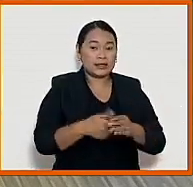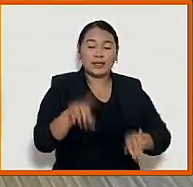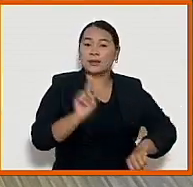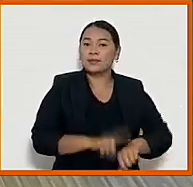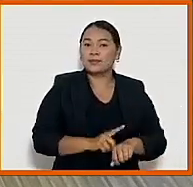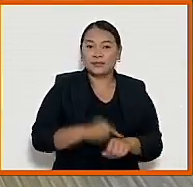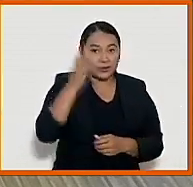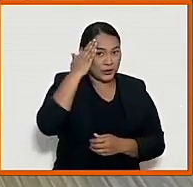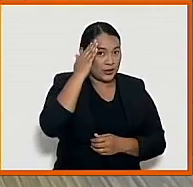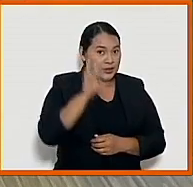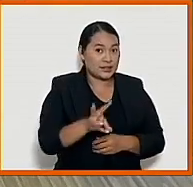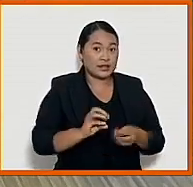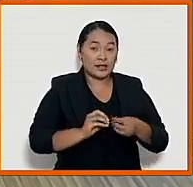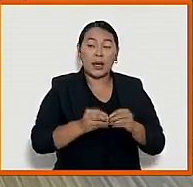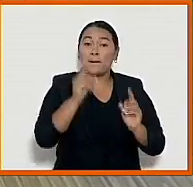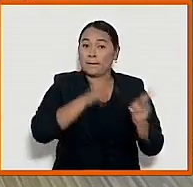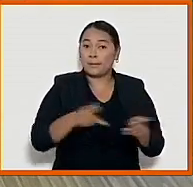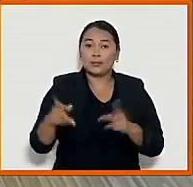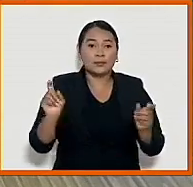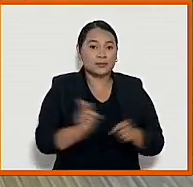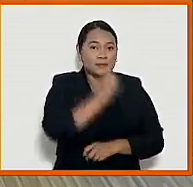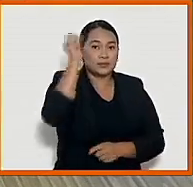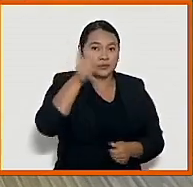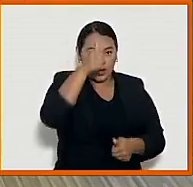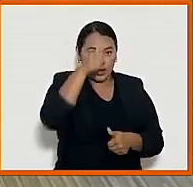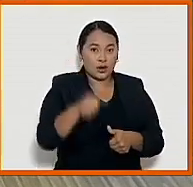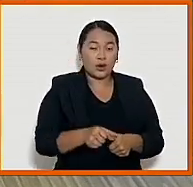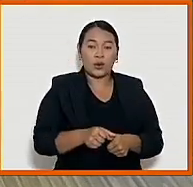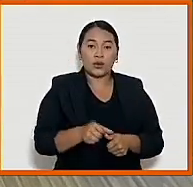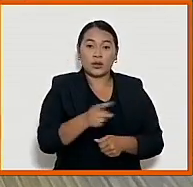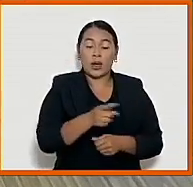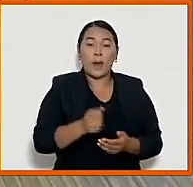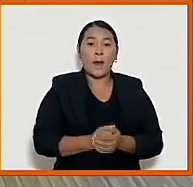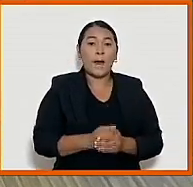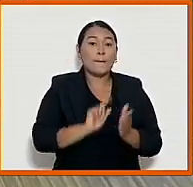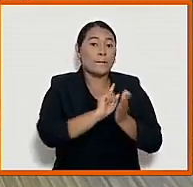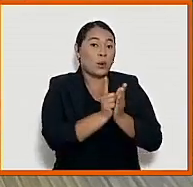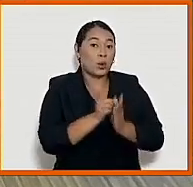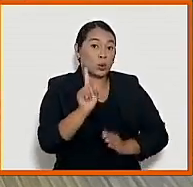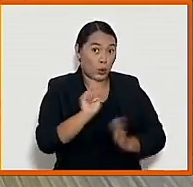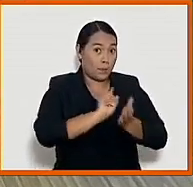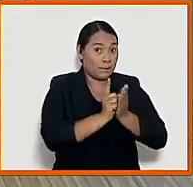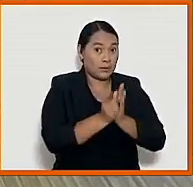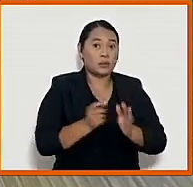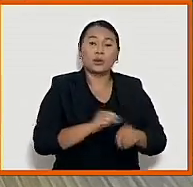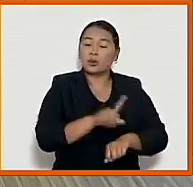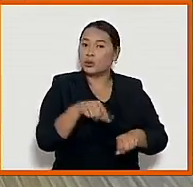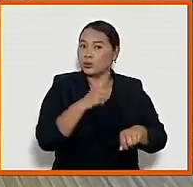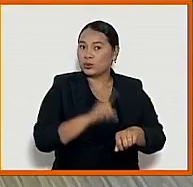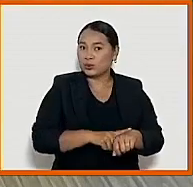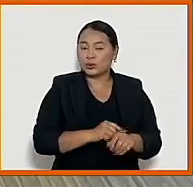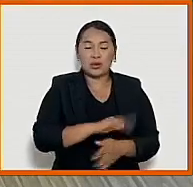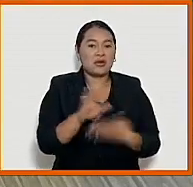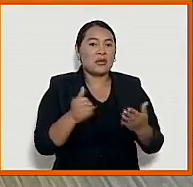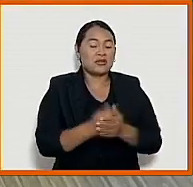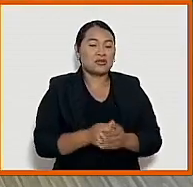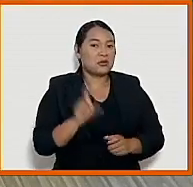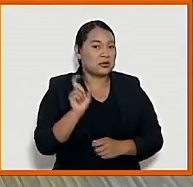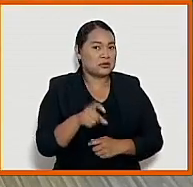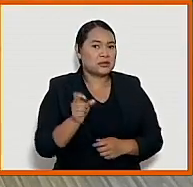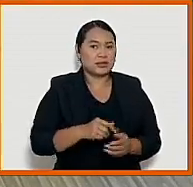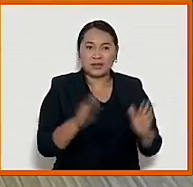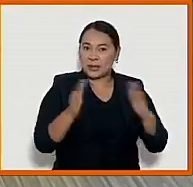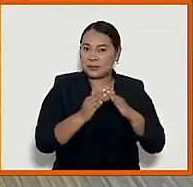6 ganadores de nuestro minuto regalón. Recordá que en él podés contar con un minuto para que aproveches de todo lo que necesitas para tu día a día en tu hogar,